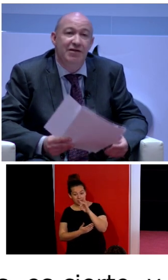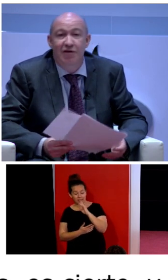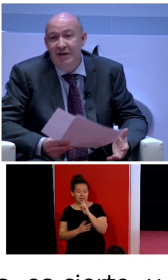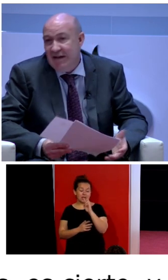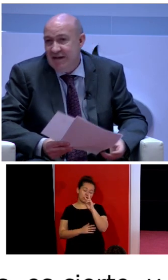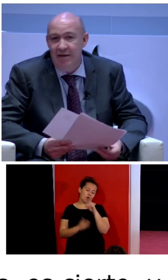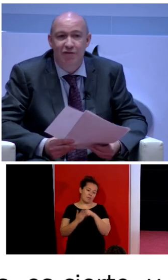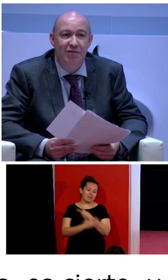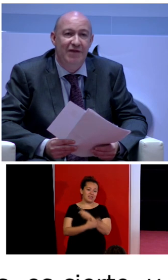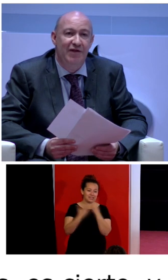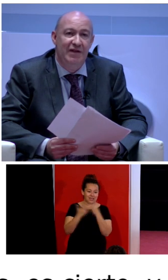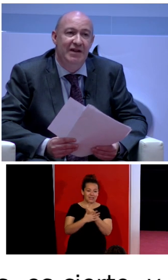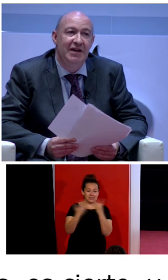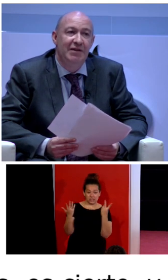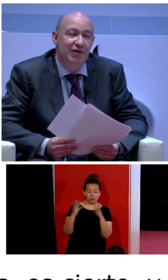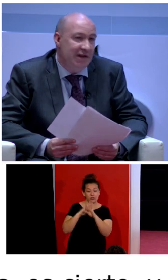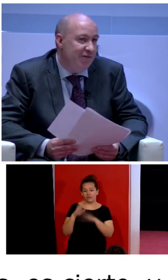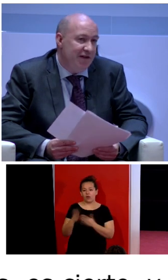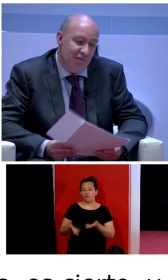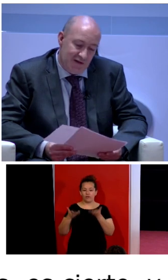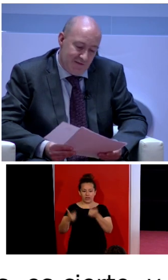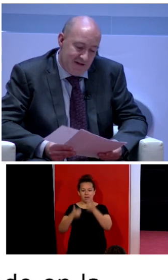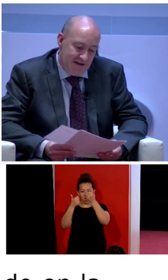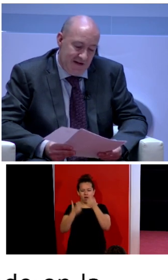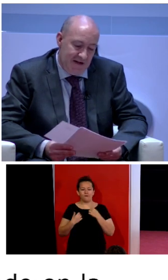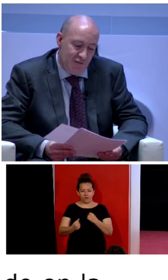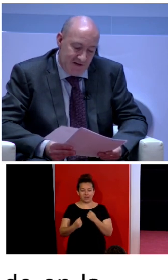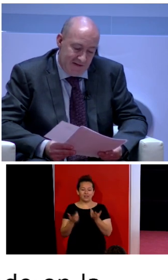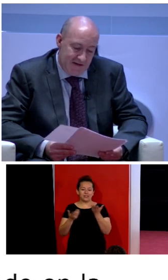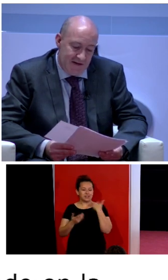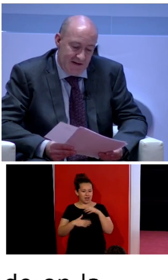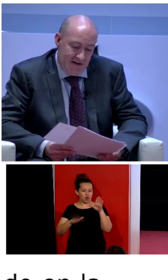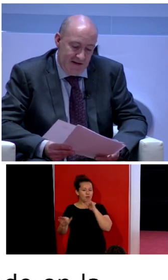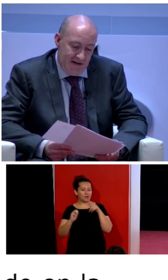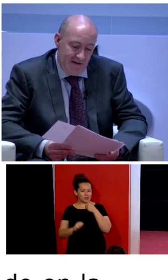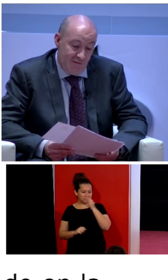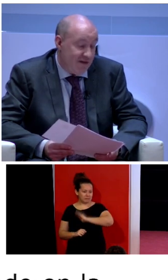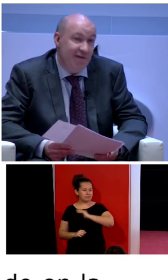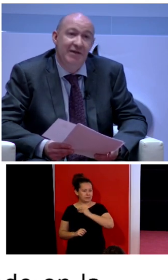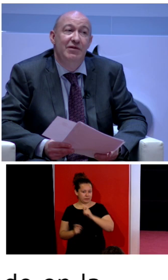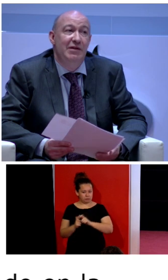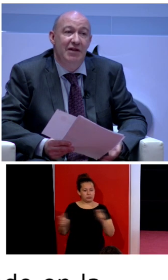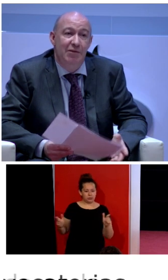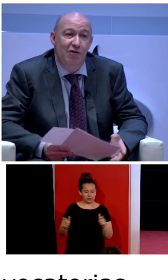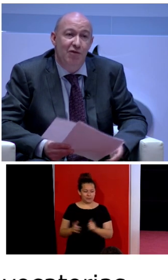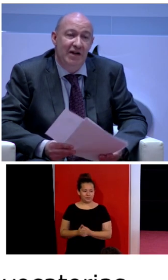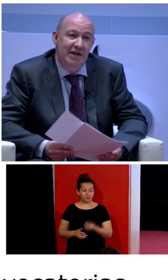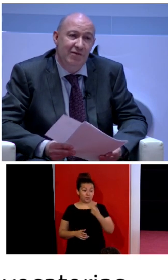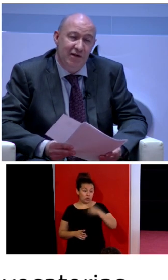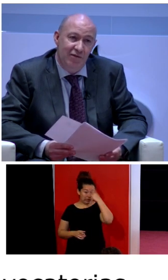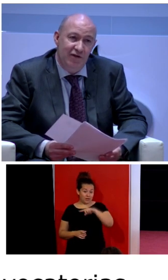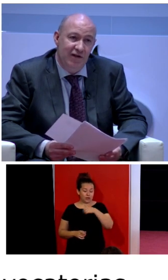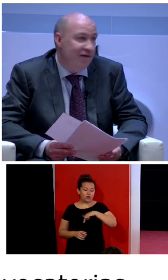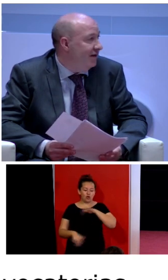2017, que es una oferta que ya se ve mucho más reforzada, pues tenemos ya convocatorias importantes. Como sabéis, tenemos ahora mismo convocada